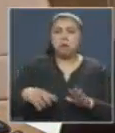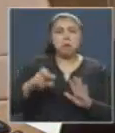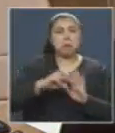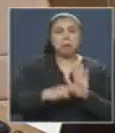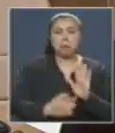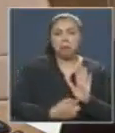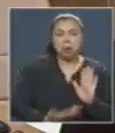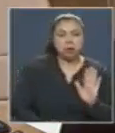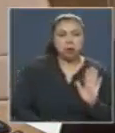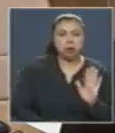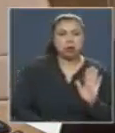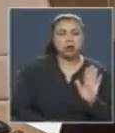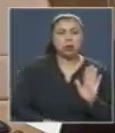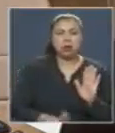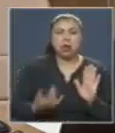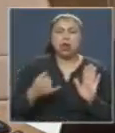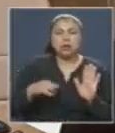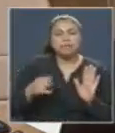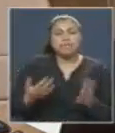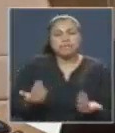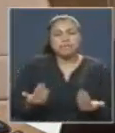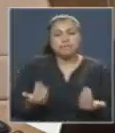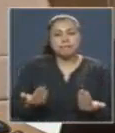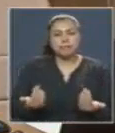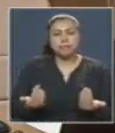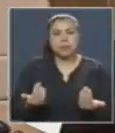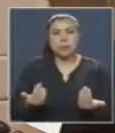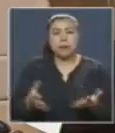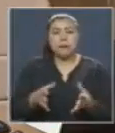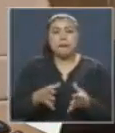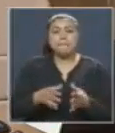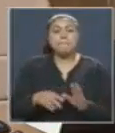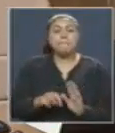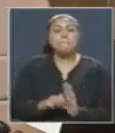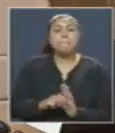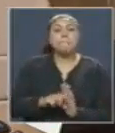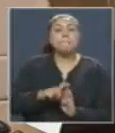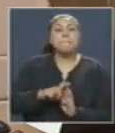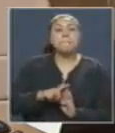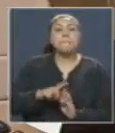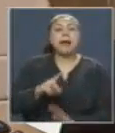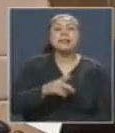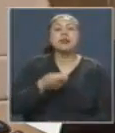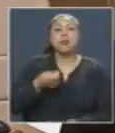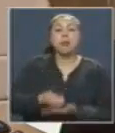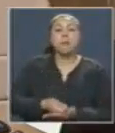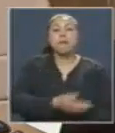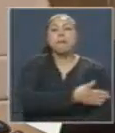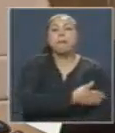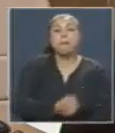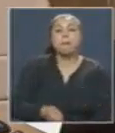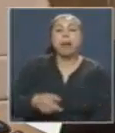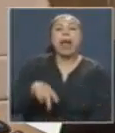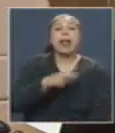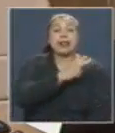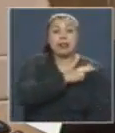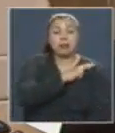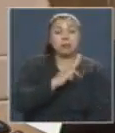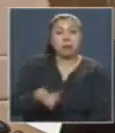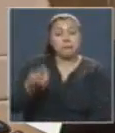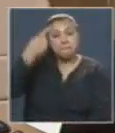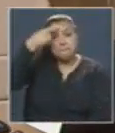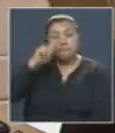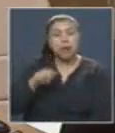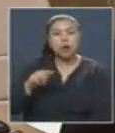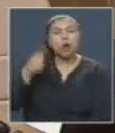proyecto y estimaba la necesidad de aumentar la cotización obligatoria de cargo del empleador, pero creando